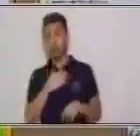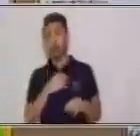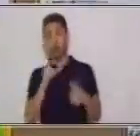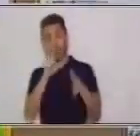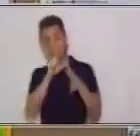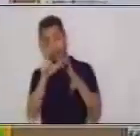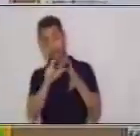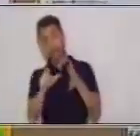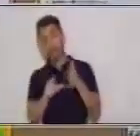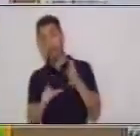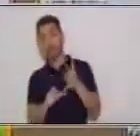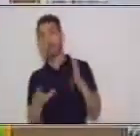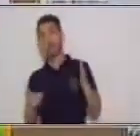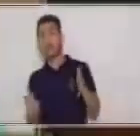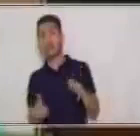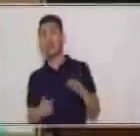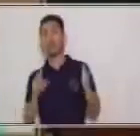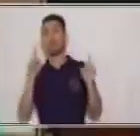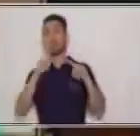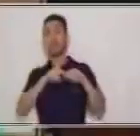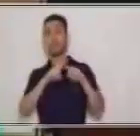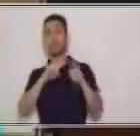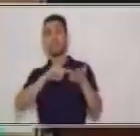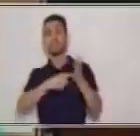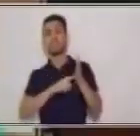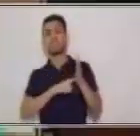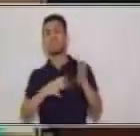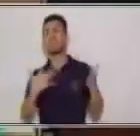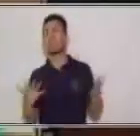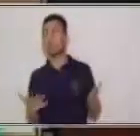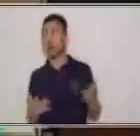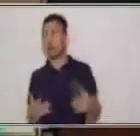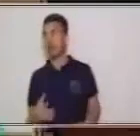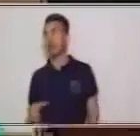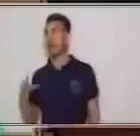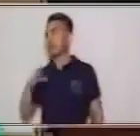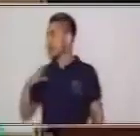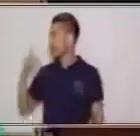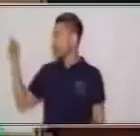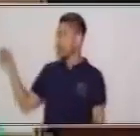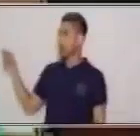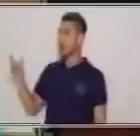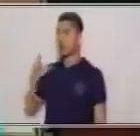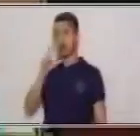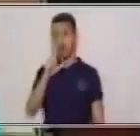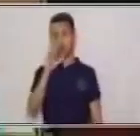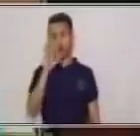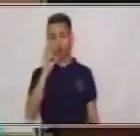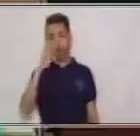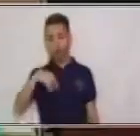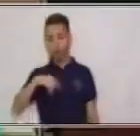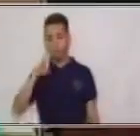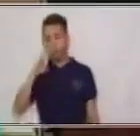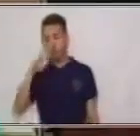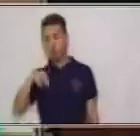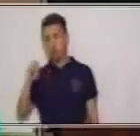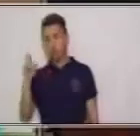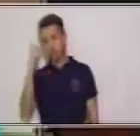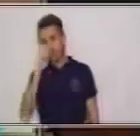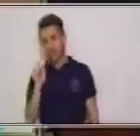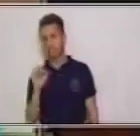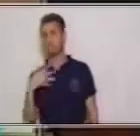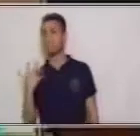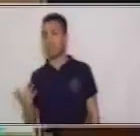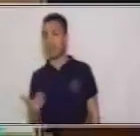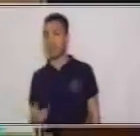donde más variedad de sustantivos tenemos, porque están los comunes, y aquí vamos a ir viendo uno por uno. Los comunes son los